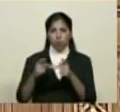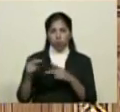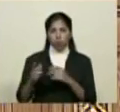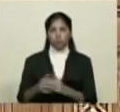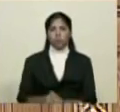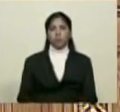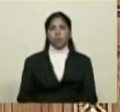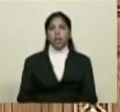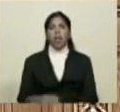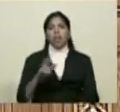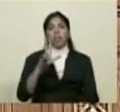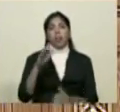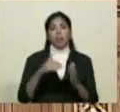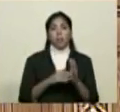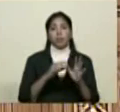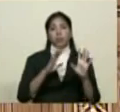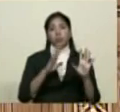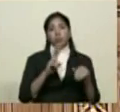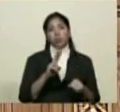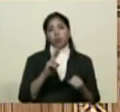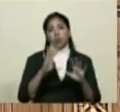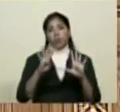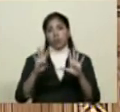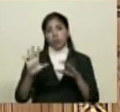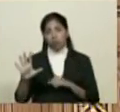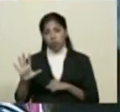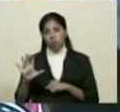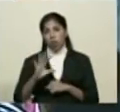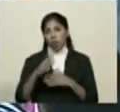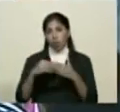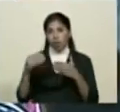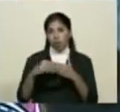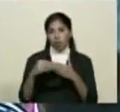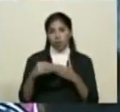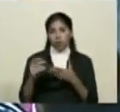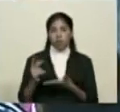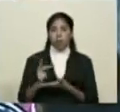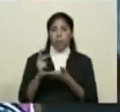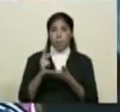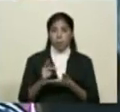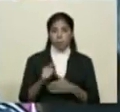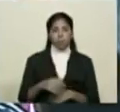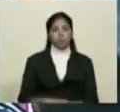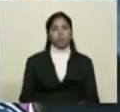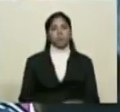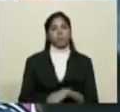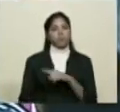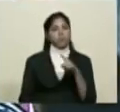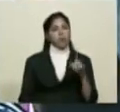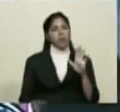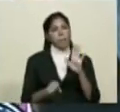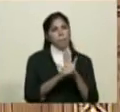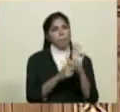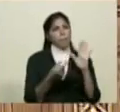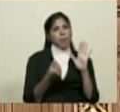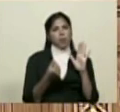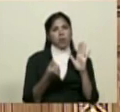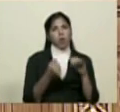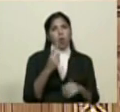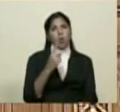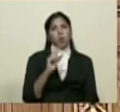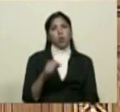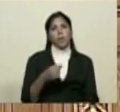mil 295 dólares por kilogramo el precio referencial de ese producto era entre